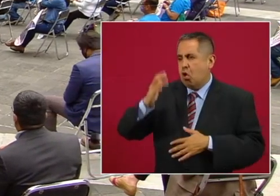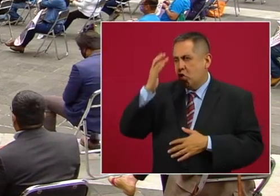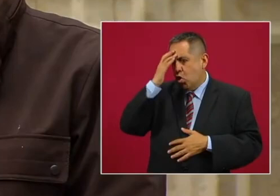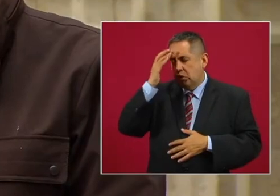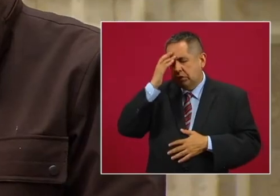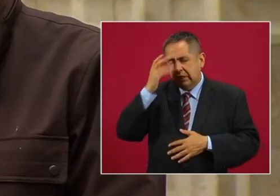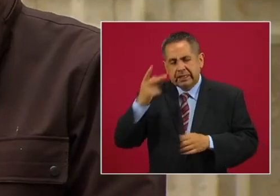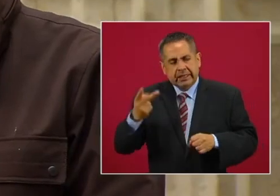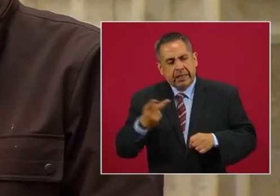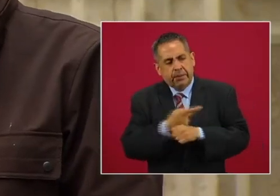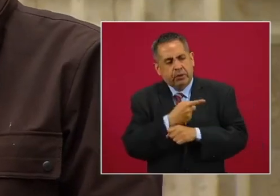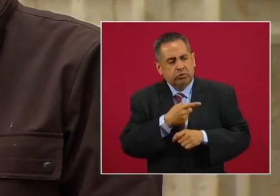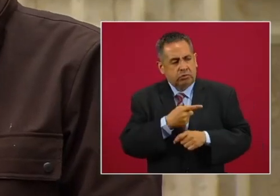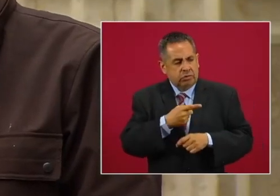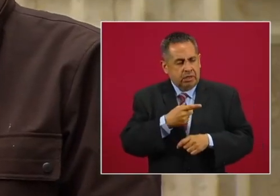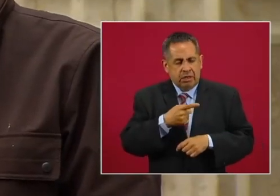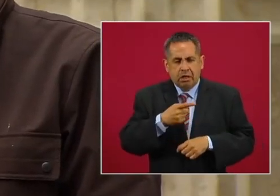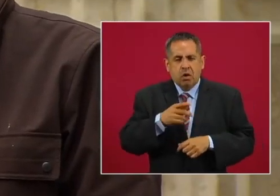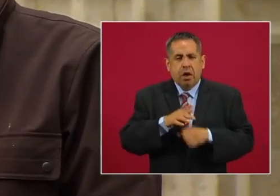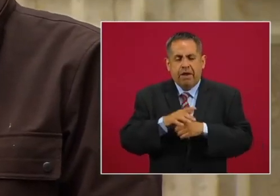la verdad